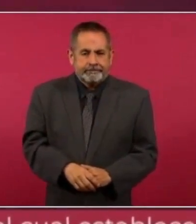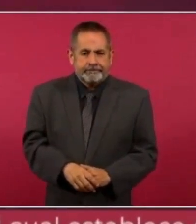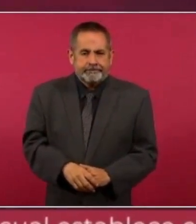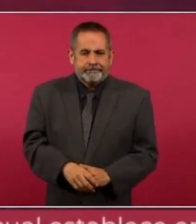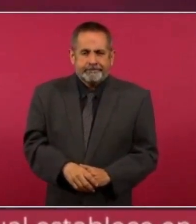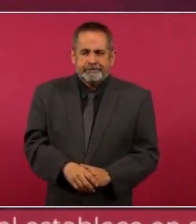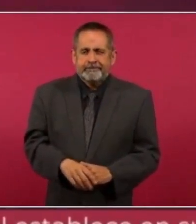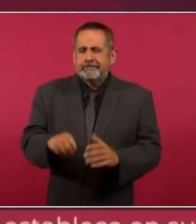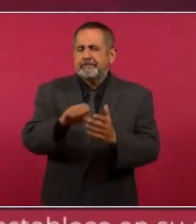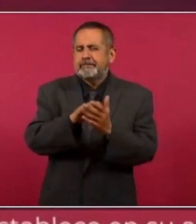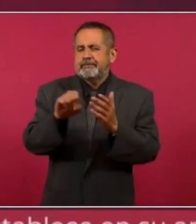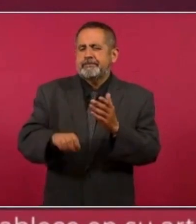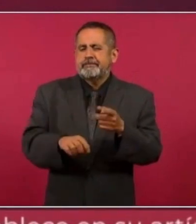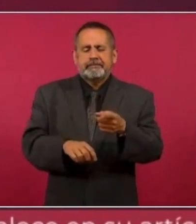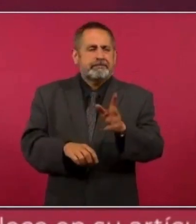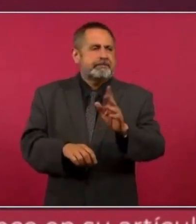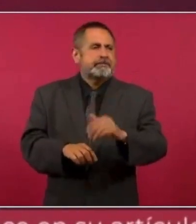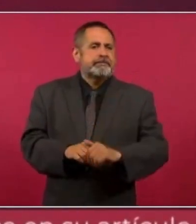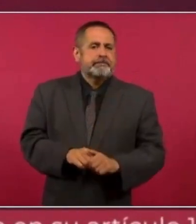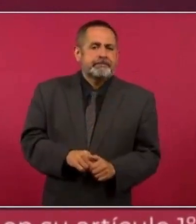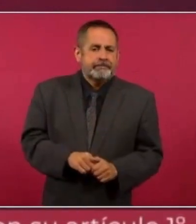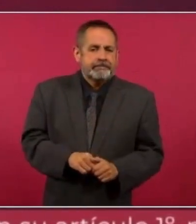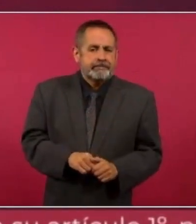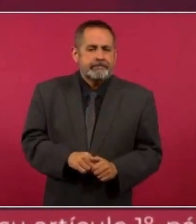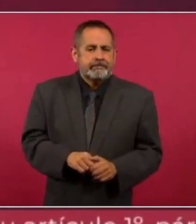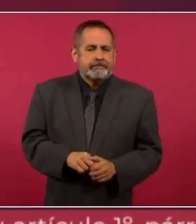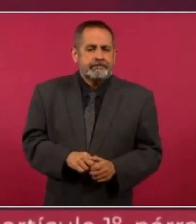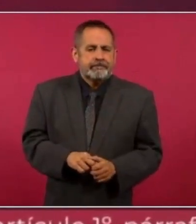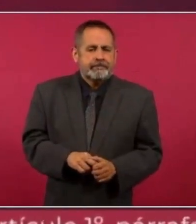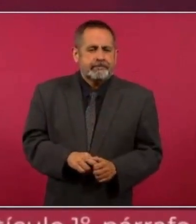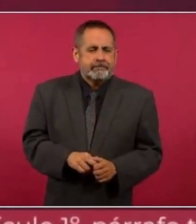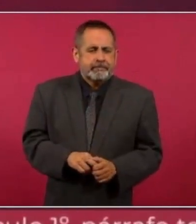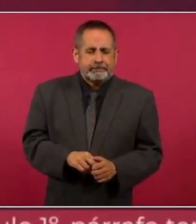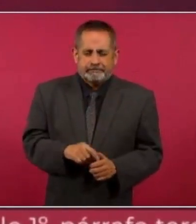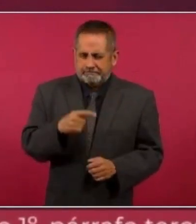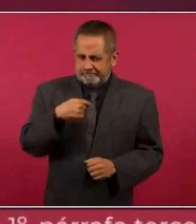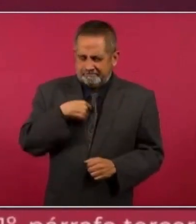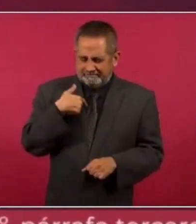Por ejemplo, no voy a olvidar